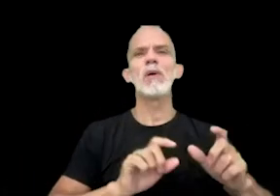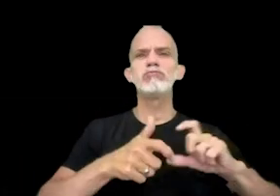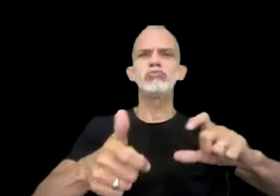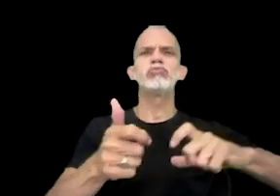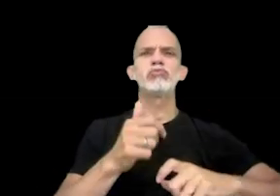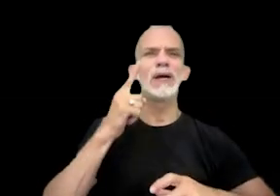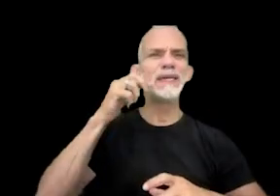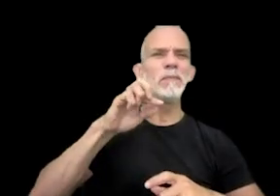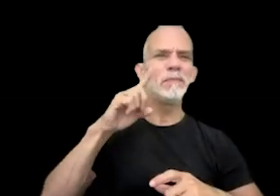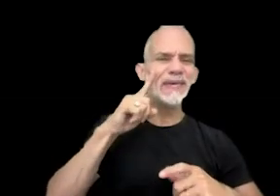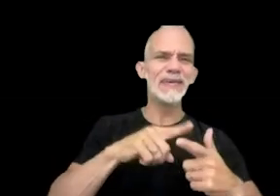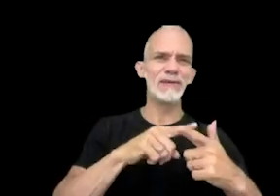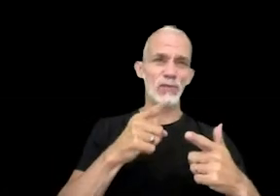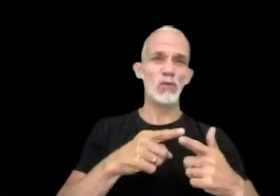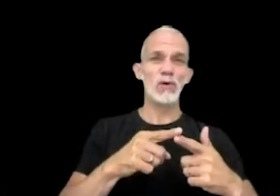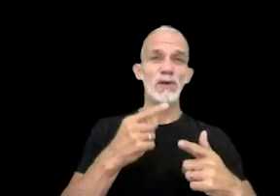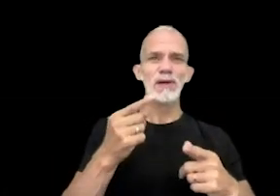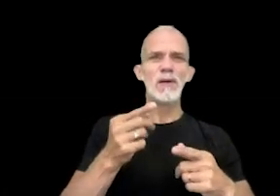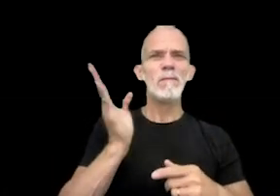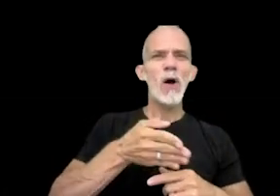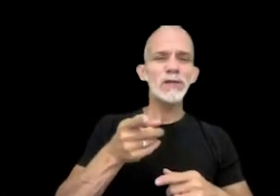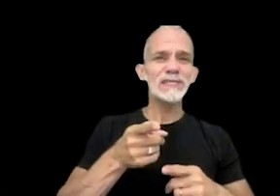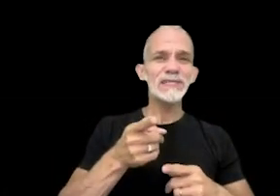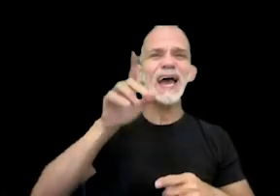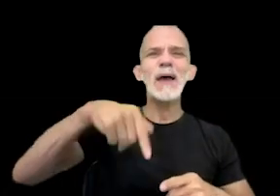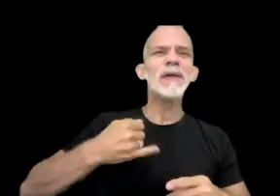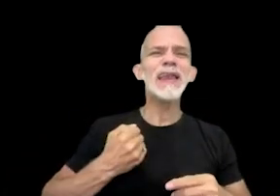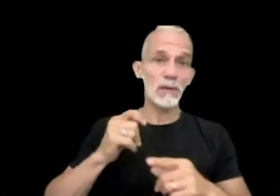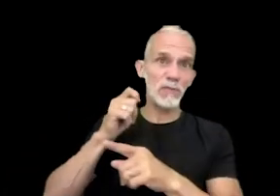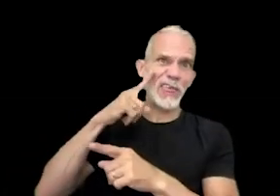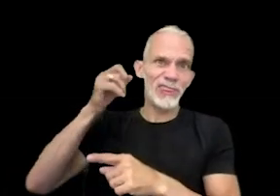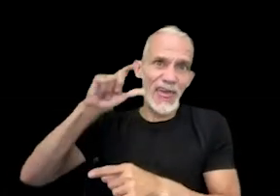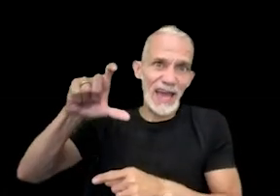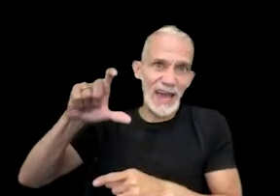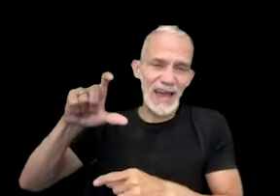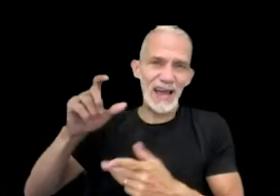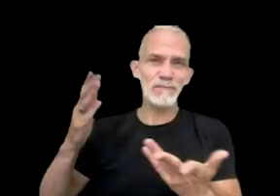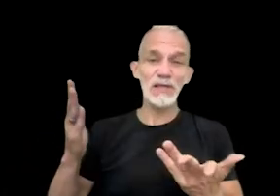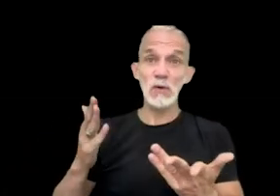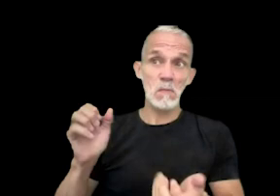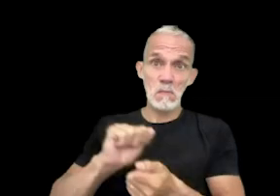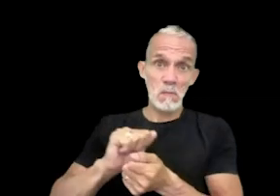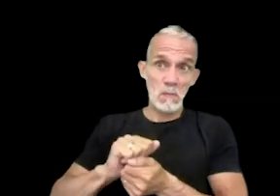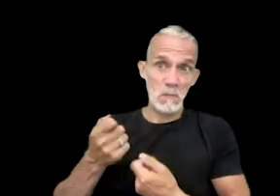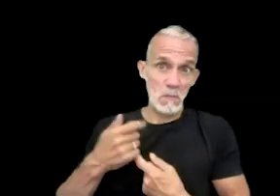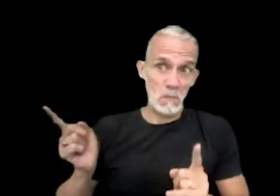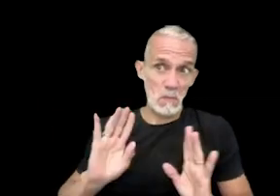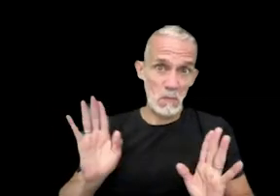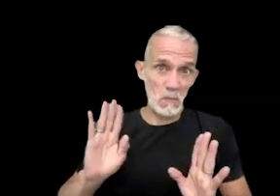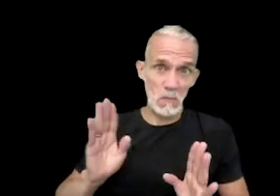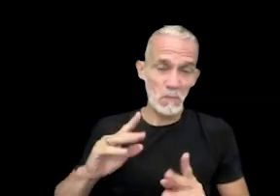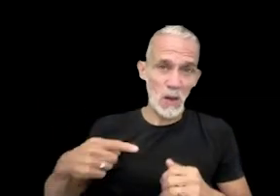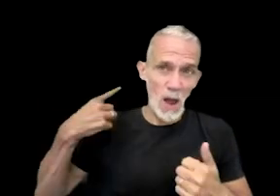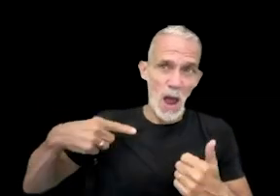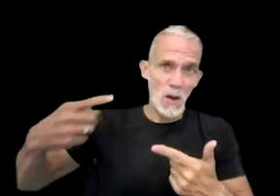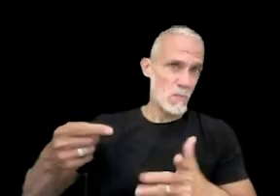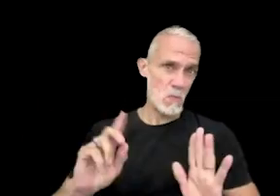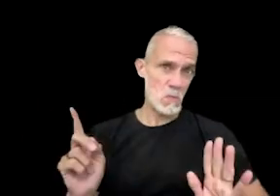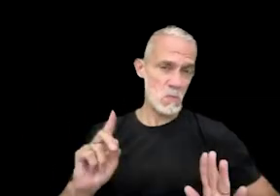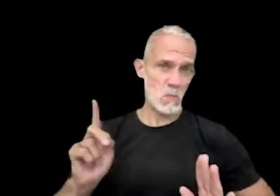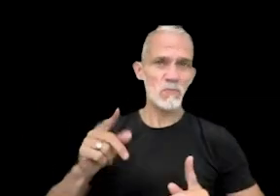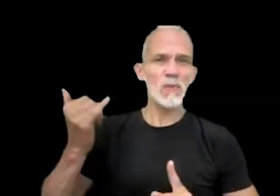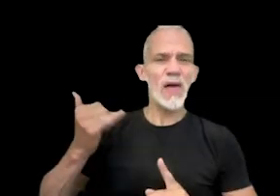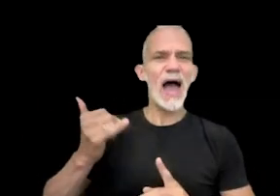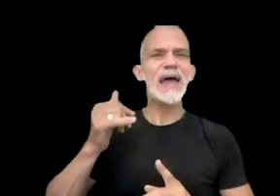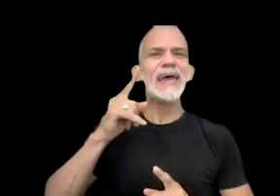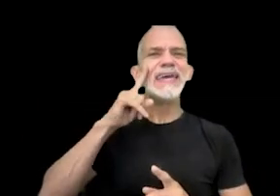un índice que tiene que generar INDEC y el cual no ha sido publicado en forma general, sino que hay